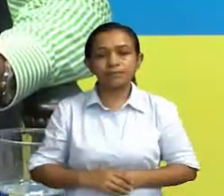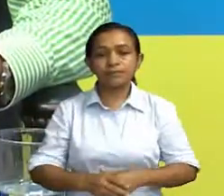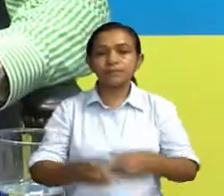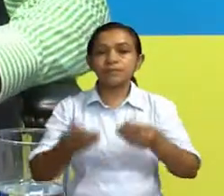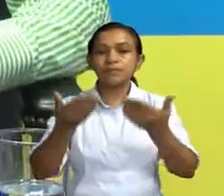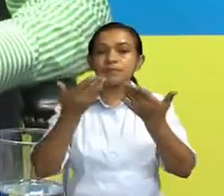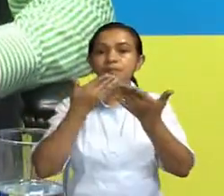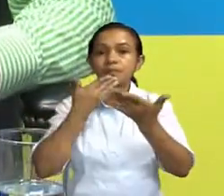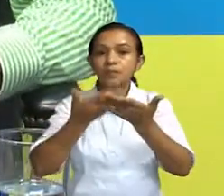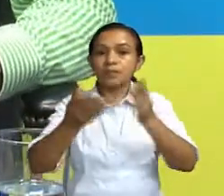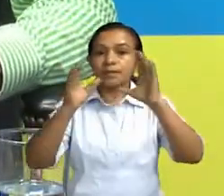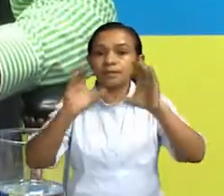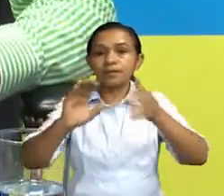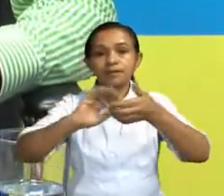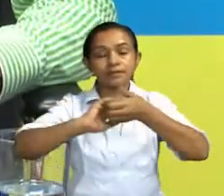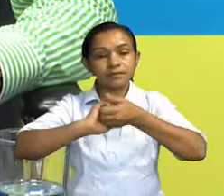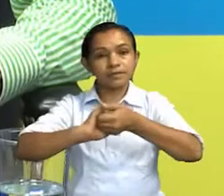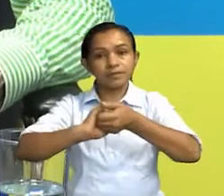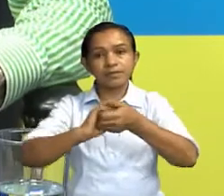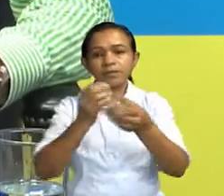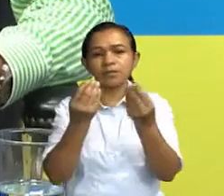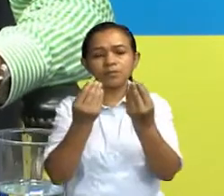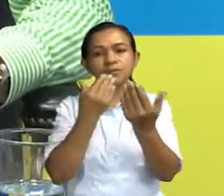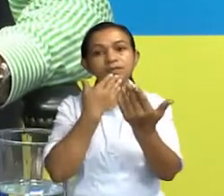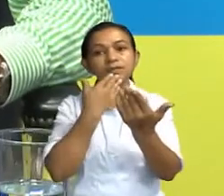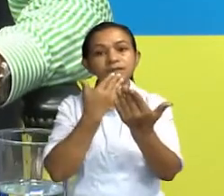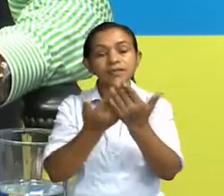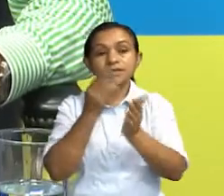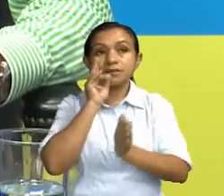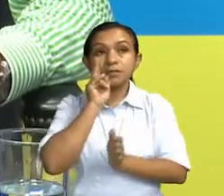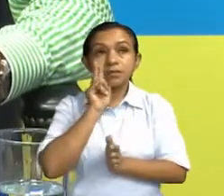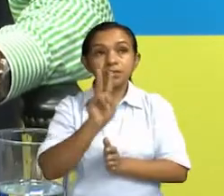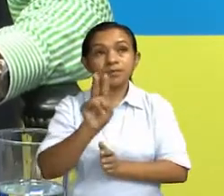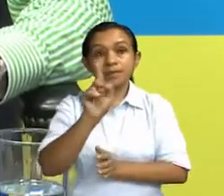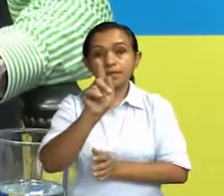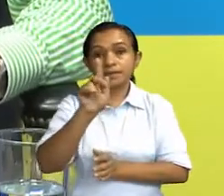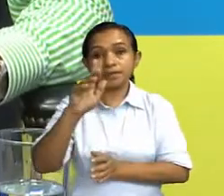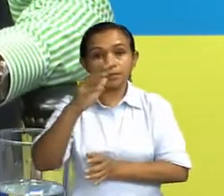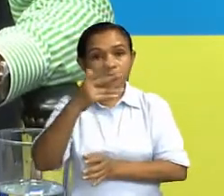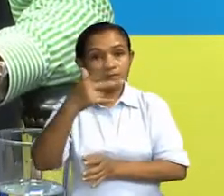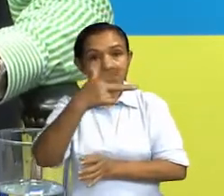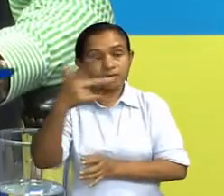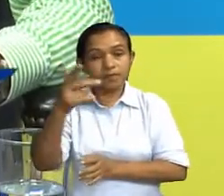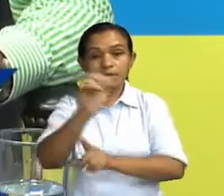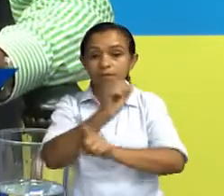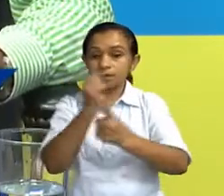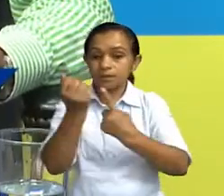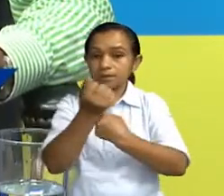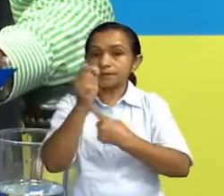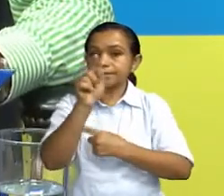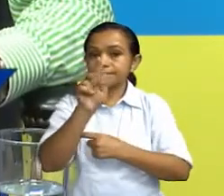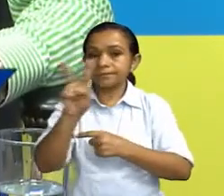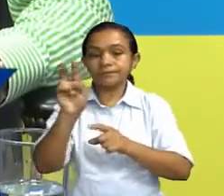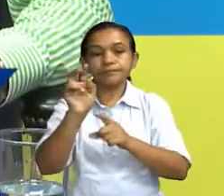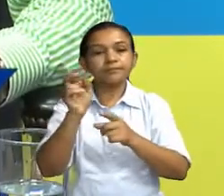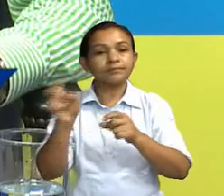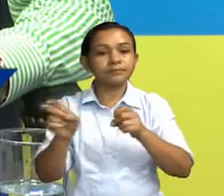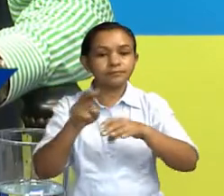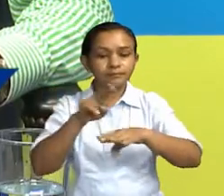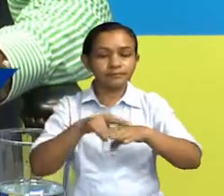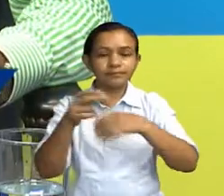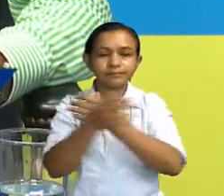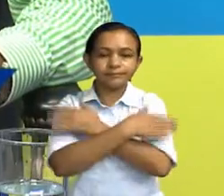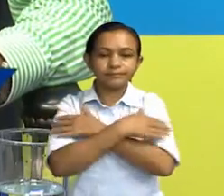Buenas tardes, amigos televidentes. Muchas gracias por su fiel sintonía. El canal 98, el canal parlamentario, el canal de la Asamblea Nacional. Les